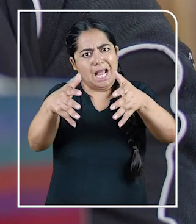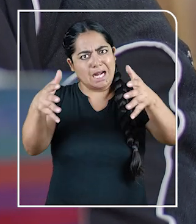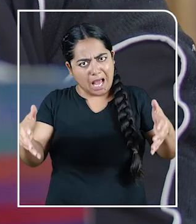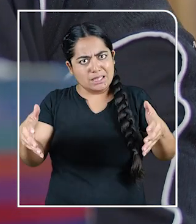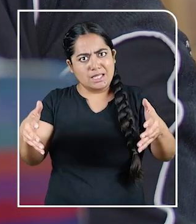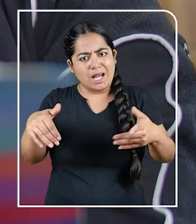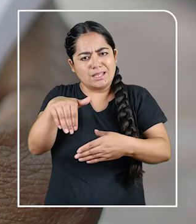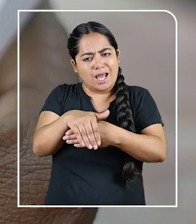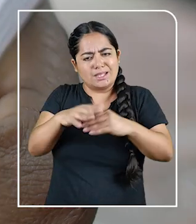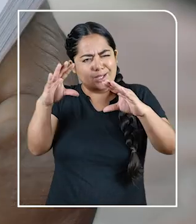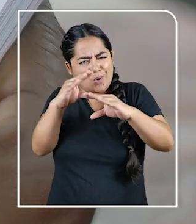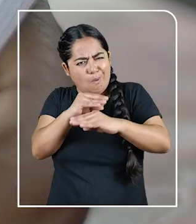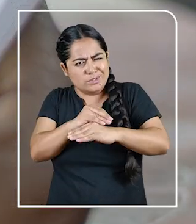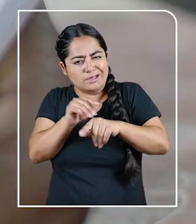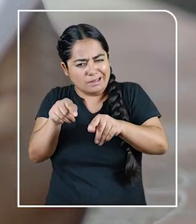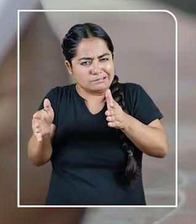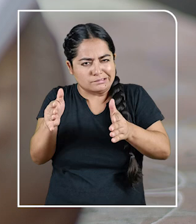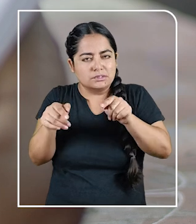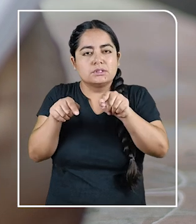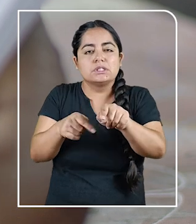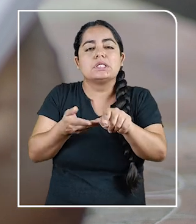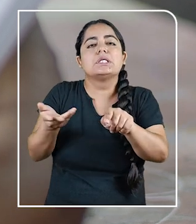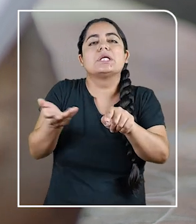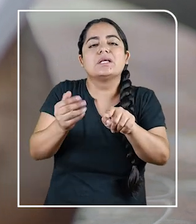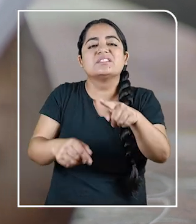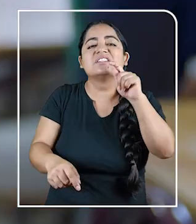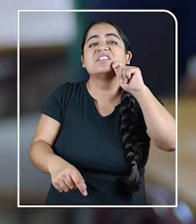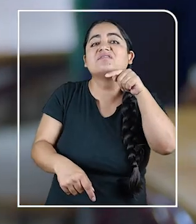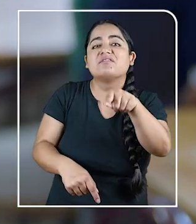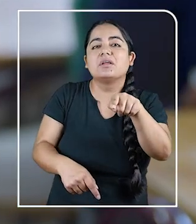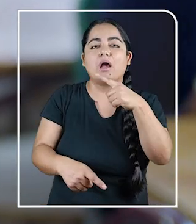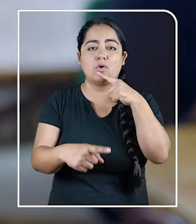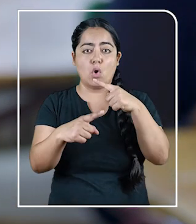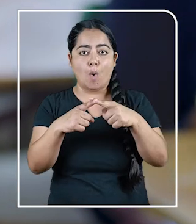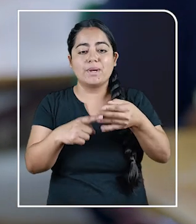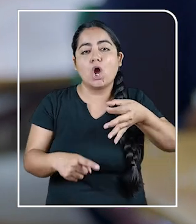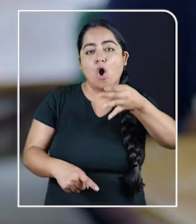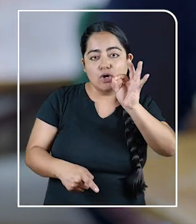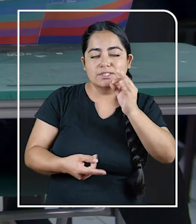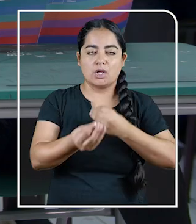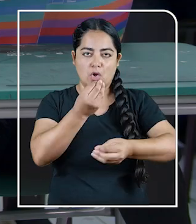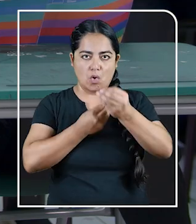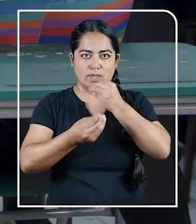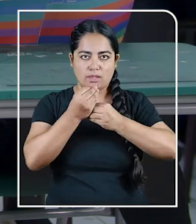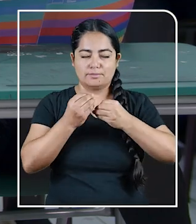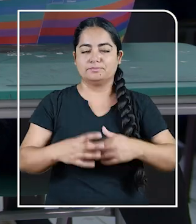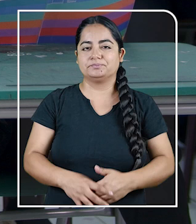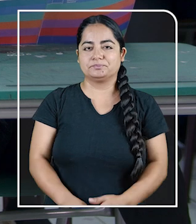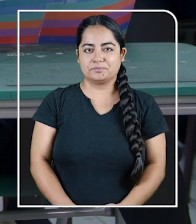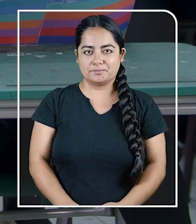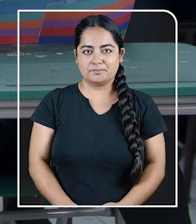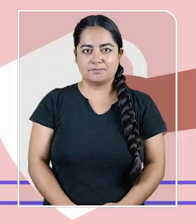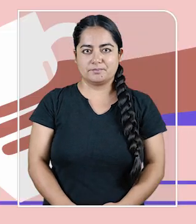grande al final del día y no se dan. Eso se llama once comida.